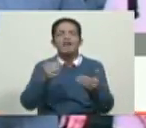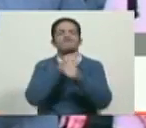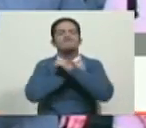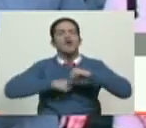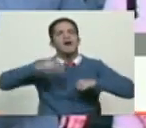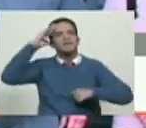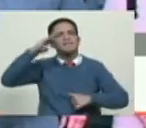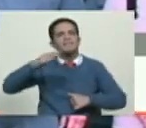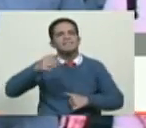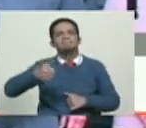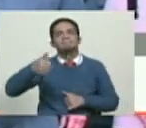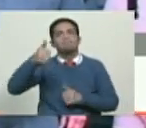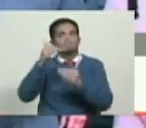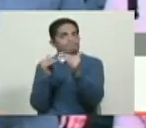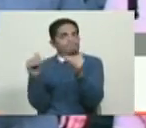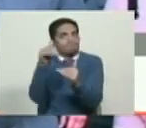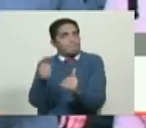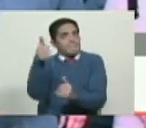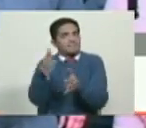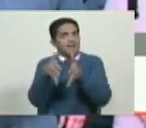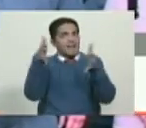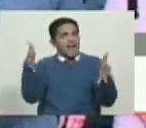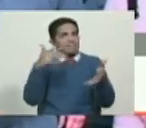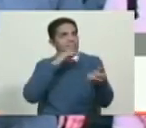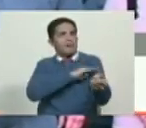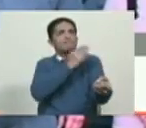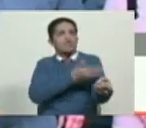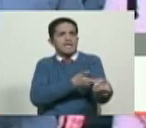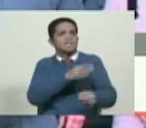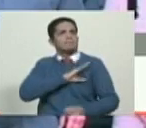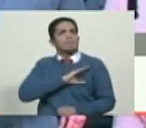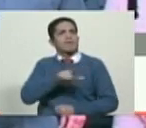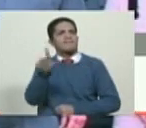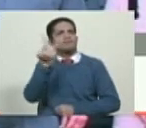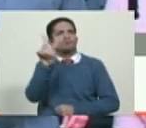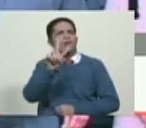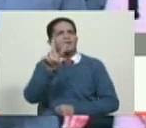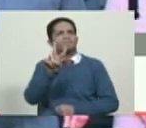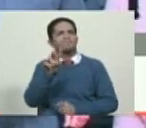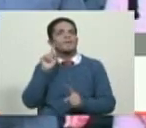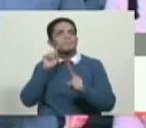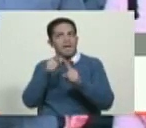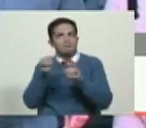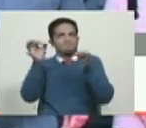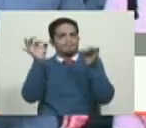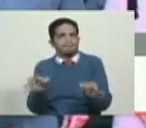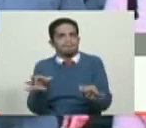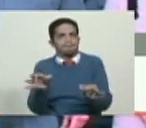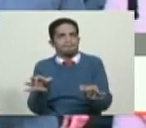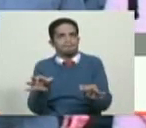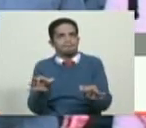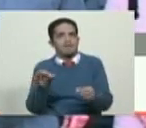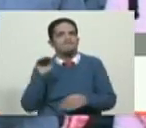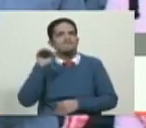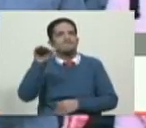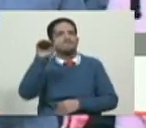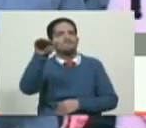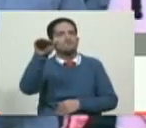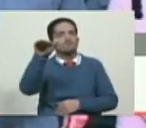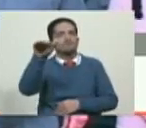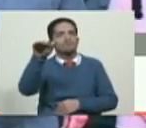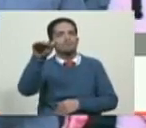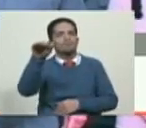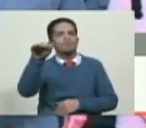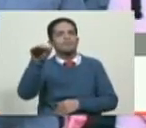como la más grande potencia del país para seguir garantizando el futuro, el